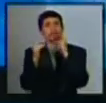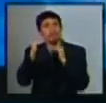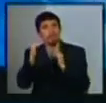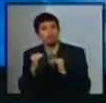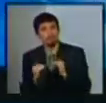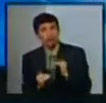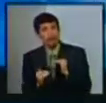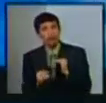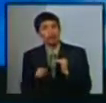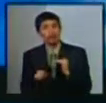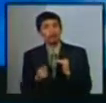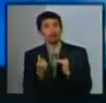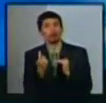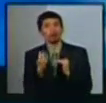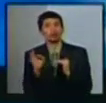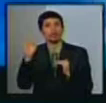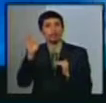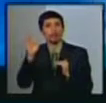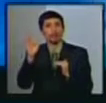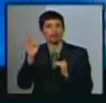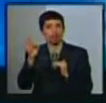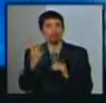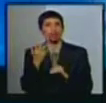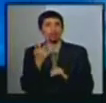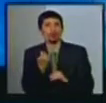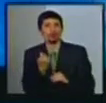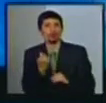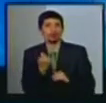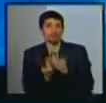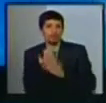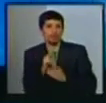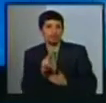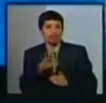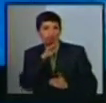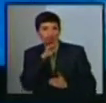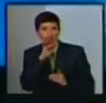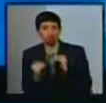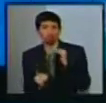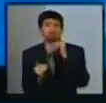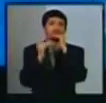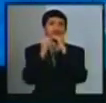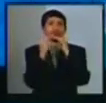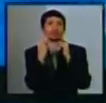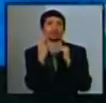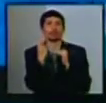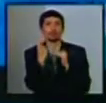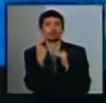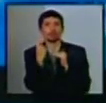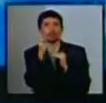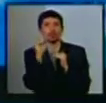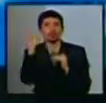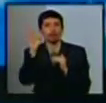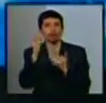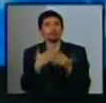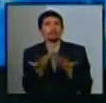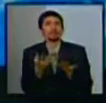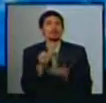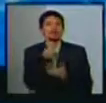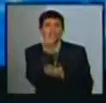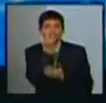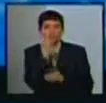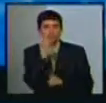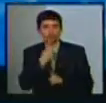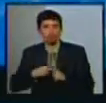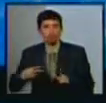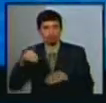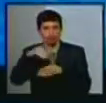11 grados en Pudahuel a las 6 de la mañana con 25 minutos y la máxima llegó hasta los 31 grados en la Florida a las 2 y media de la